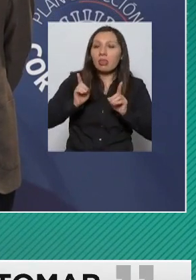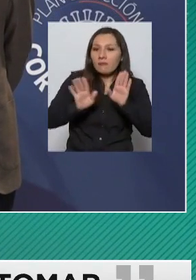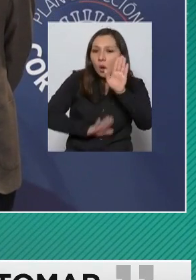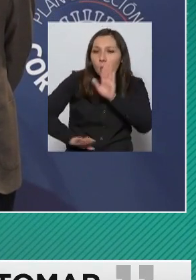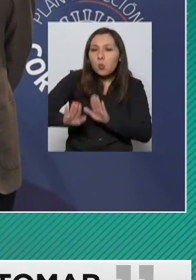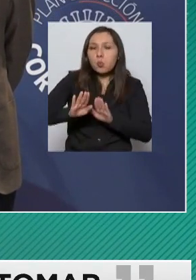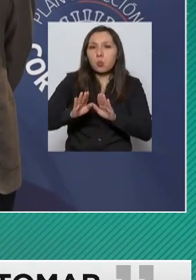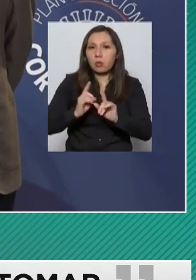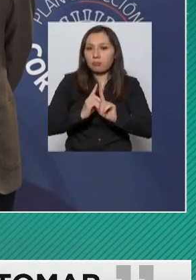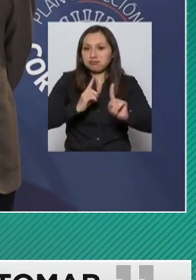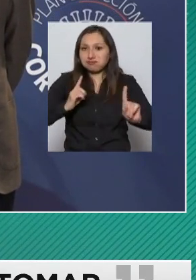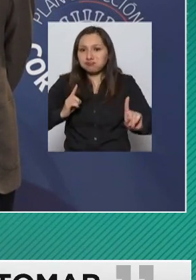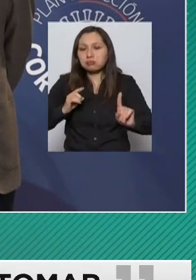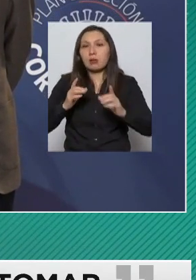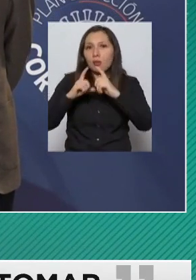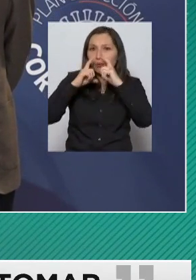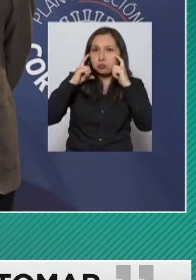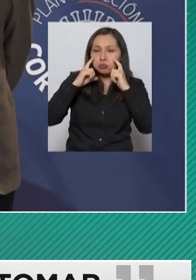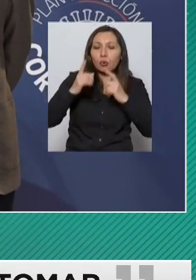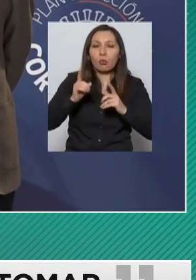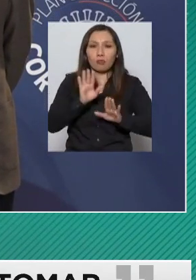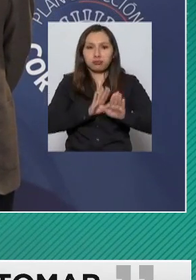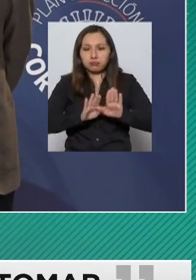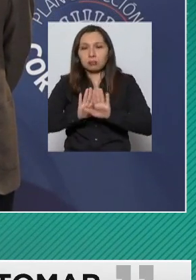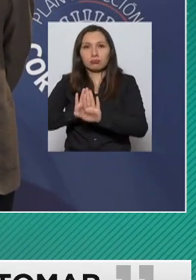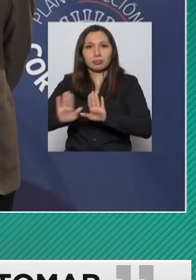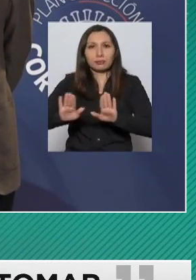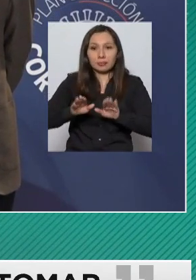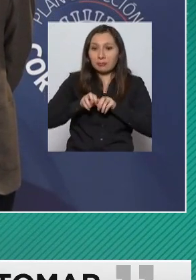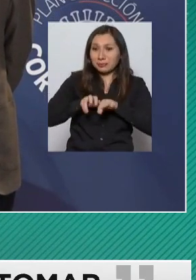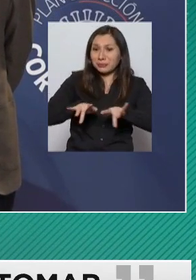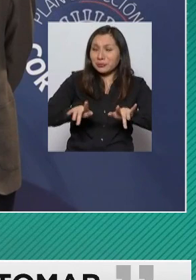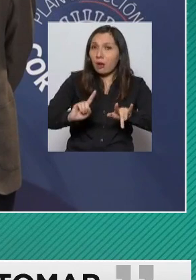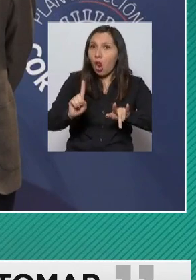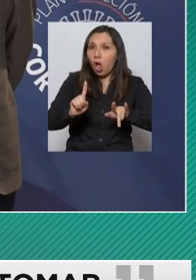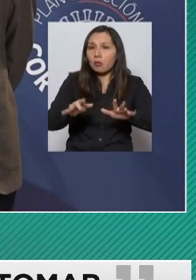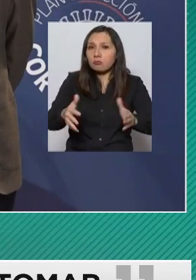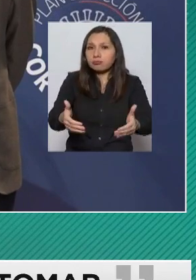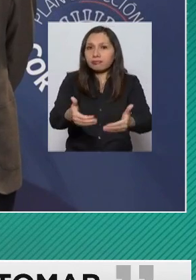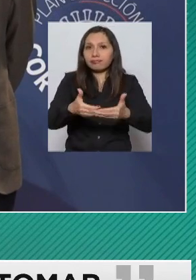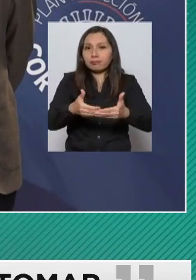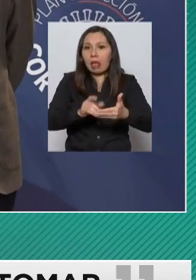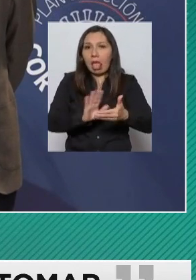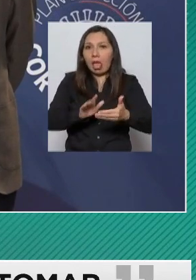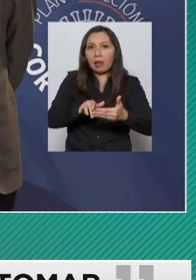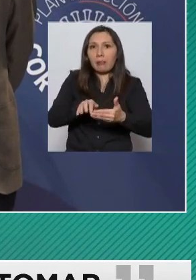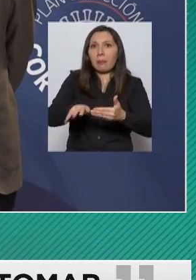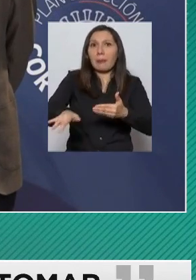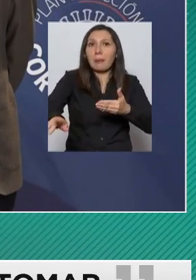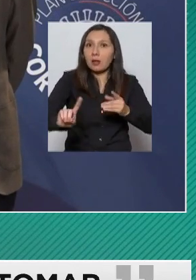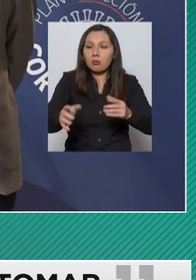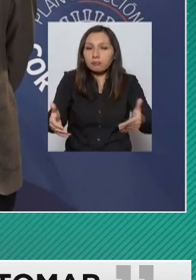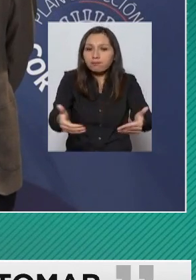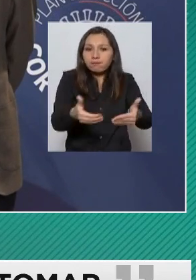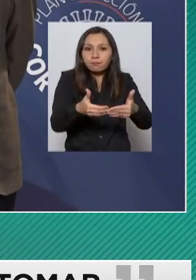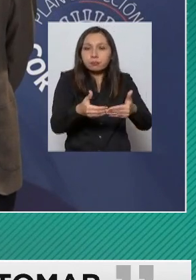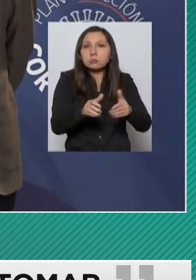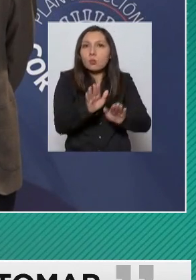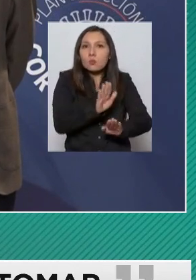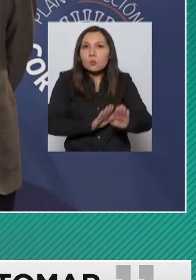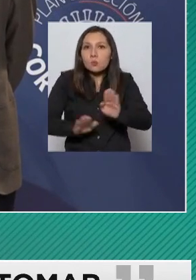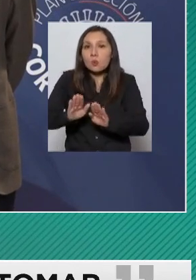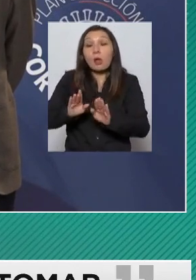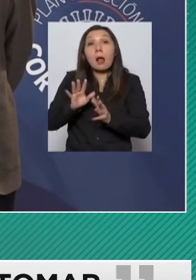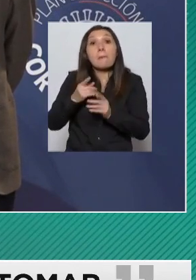que mantengamos esta infección contenida de manera tal que no tengamos como parece que está empezando